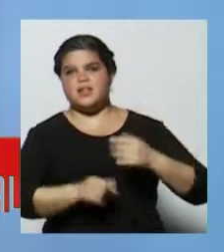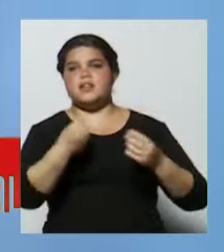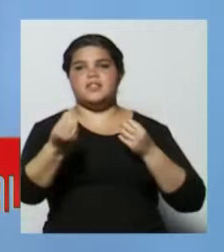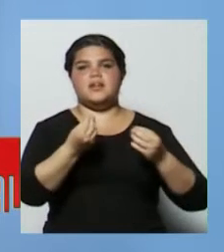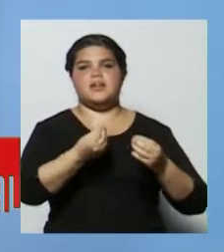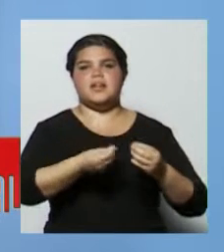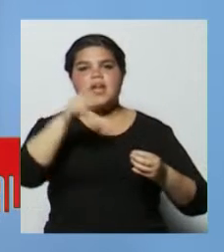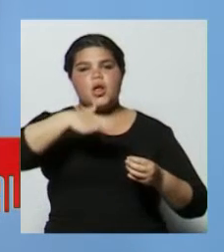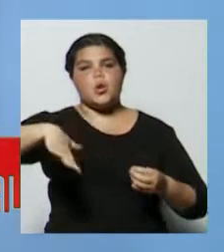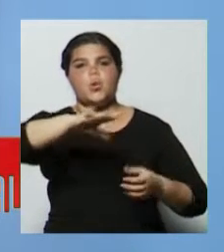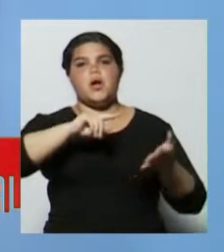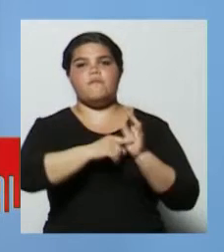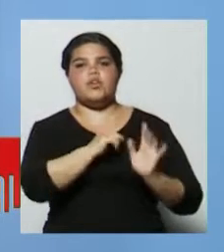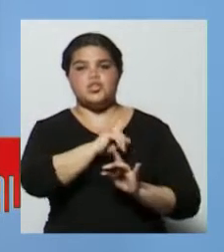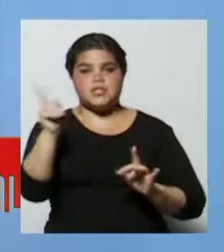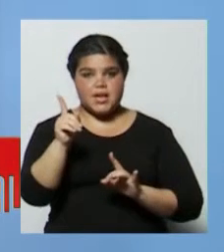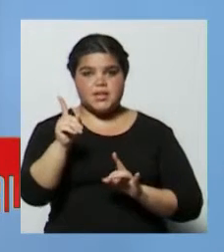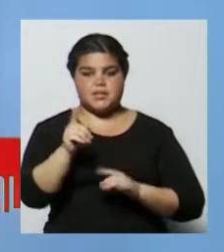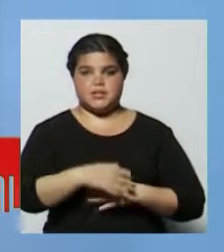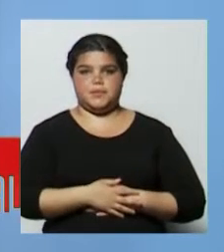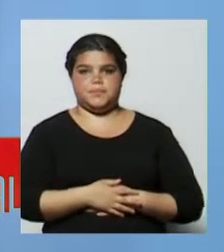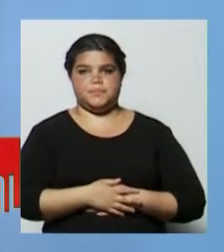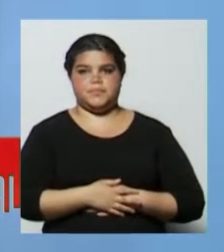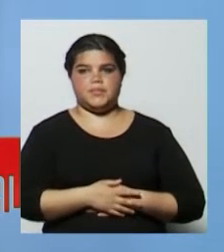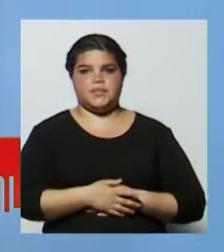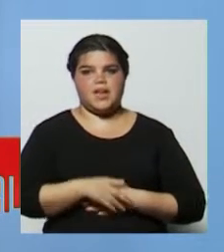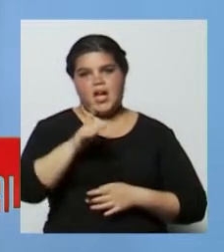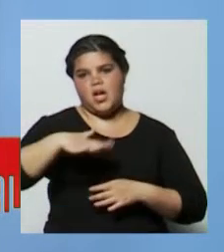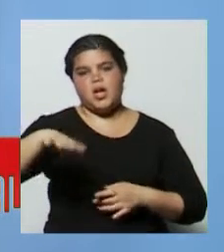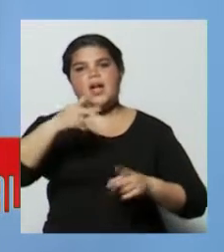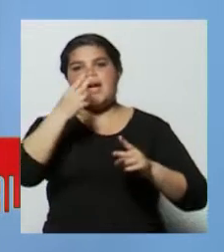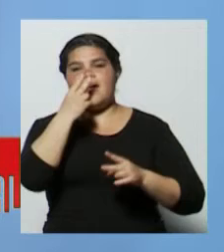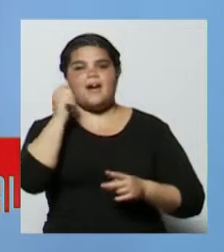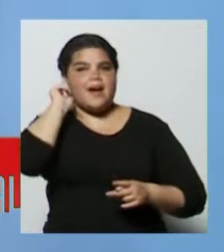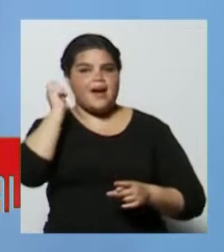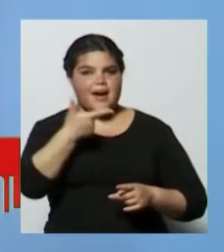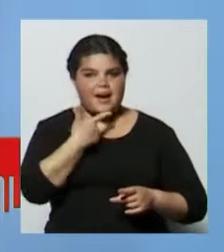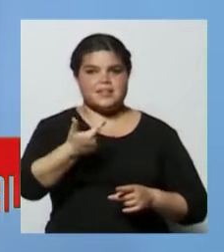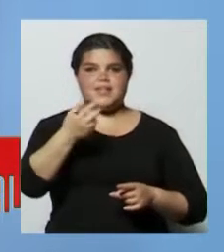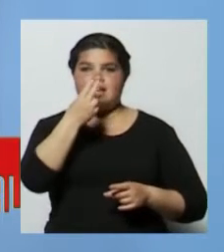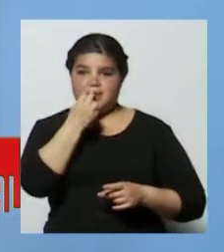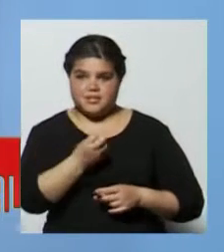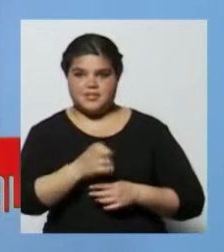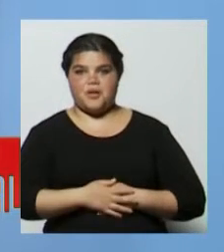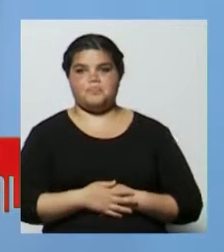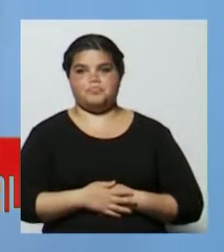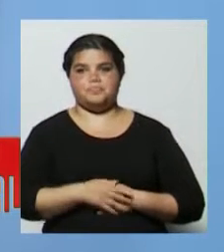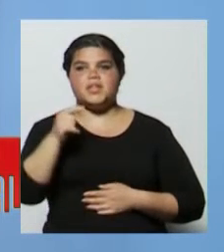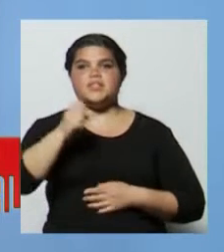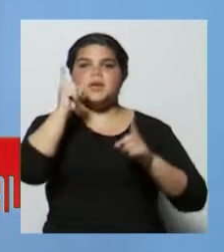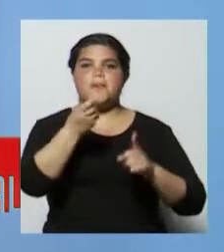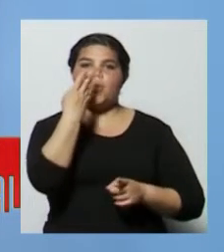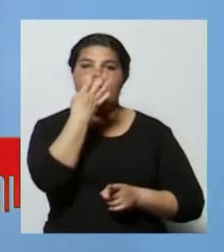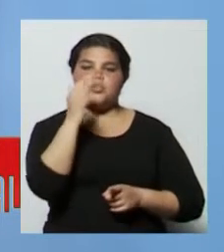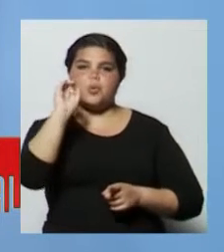sobre todo en la ciudad de Buenos Aires y el Gran Buenos Aires, de los principales servicios, gas, electricidad, por ejemplo. Y sumaría un